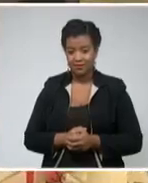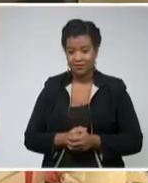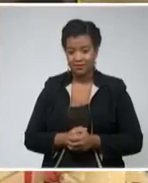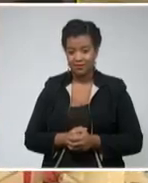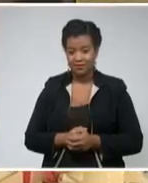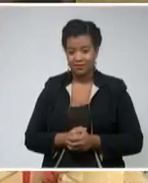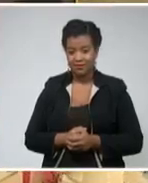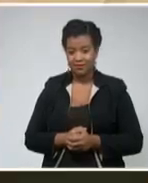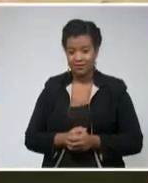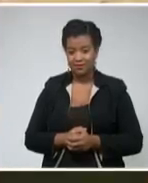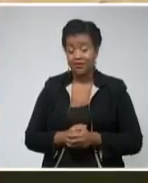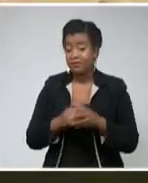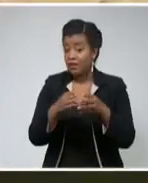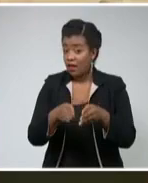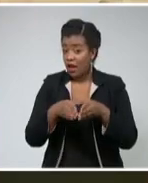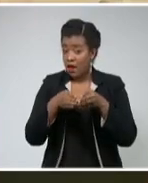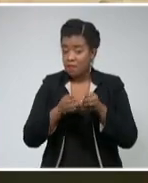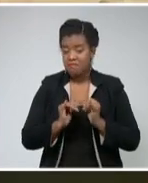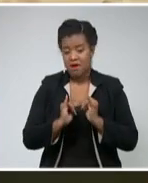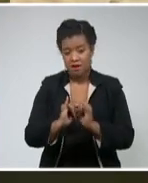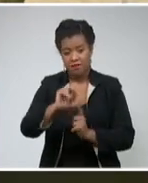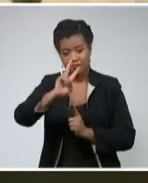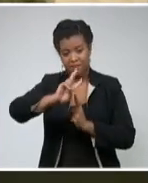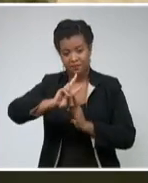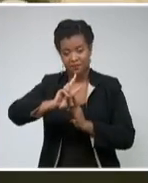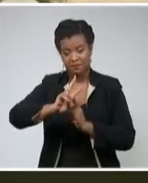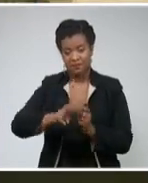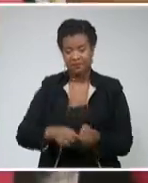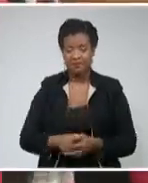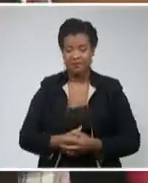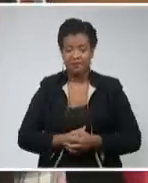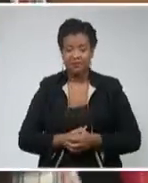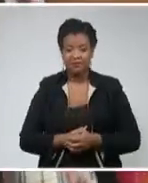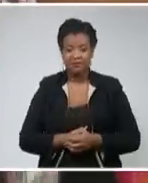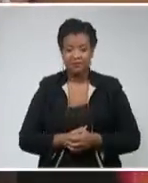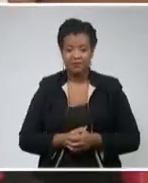En Granma, Darelia Díaz Borrero, Sistema Informativo de la Televisión Cubana.